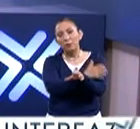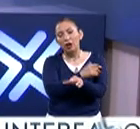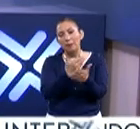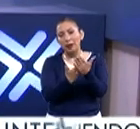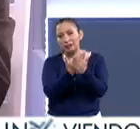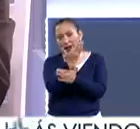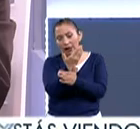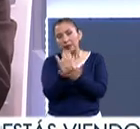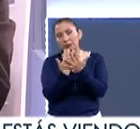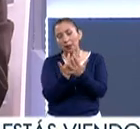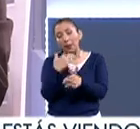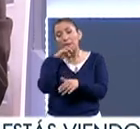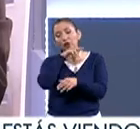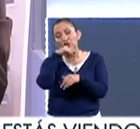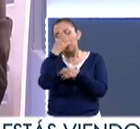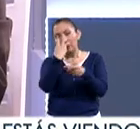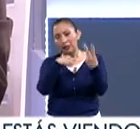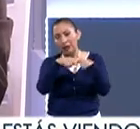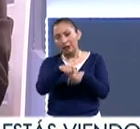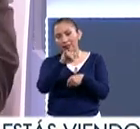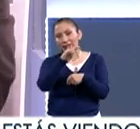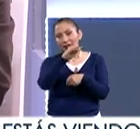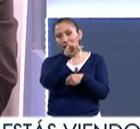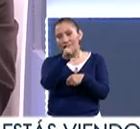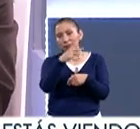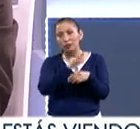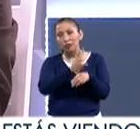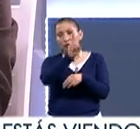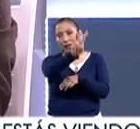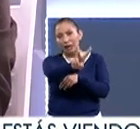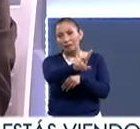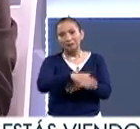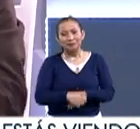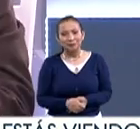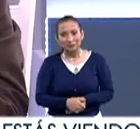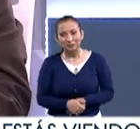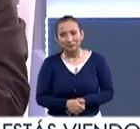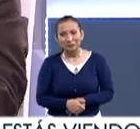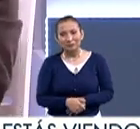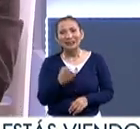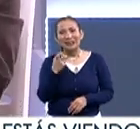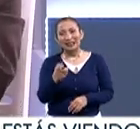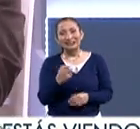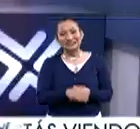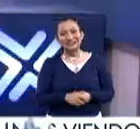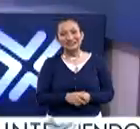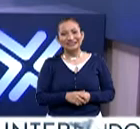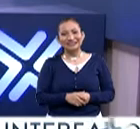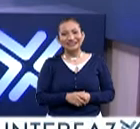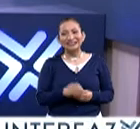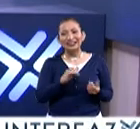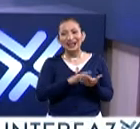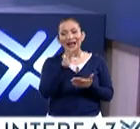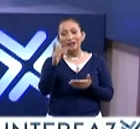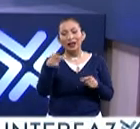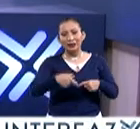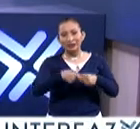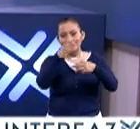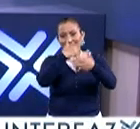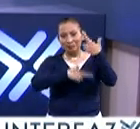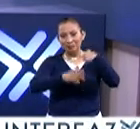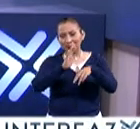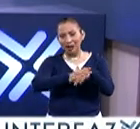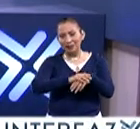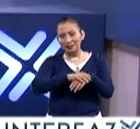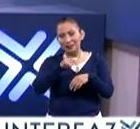esta mañana. Te esperamos muy pronto aquí en Interfaz, el próximo viernes. Al menos en próximo. Muchas gracias. Gracias, Alfonso. Gracias. Muchas gracias. Una pausa y